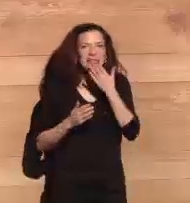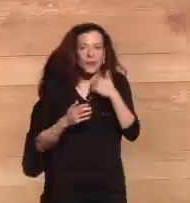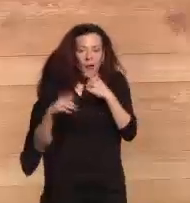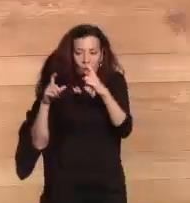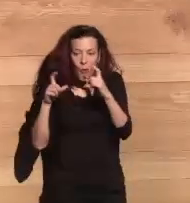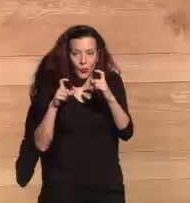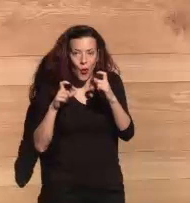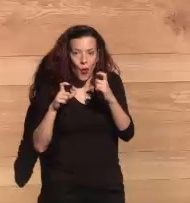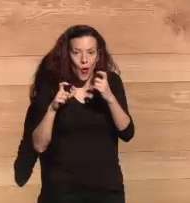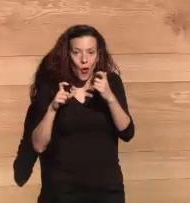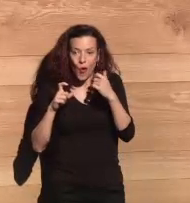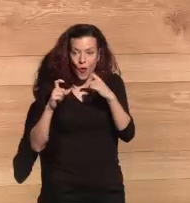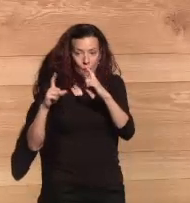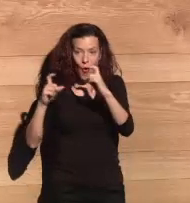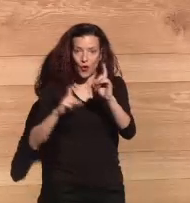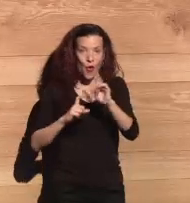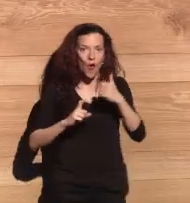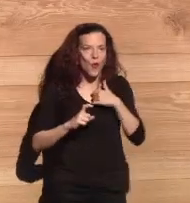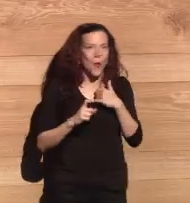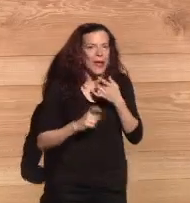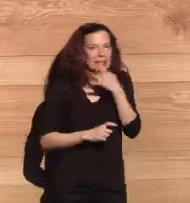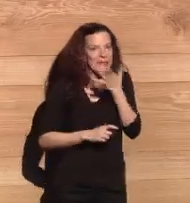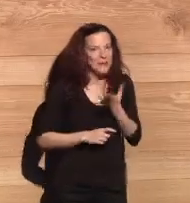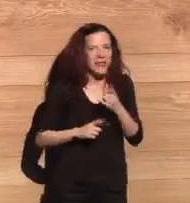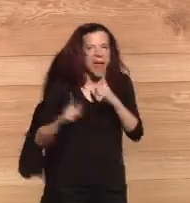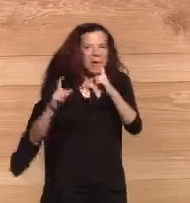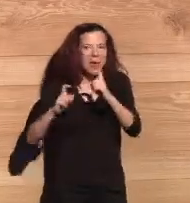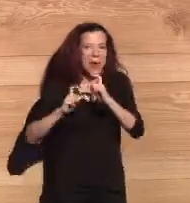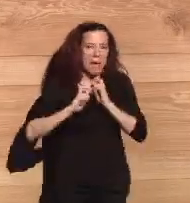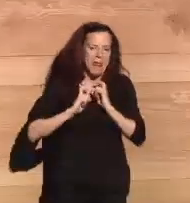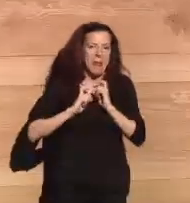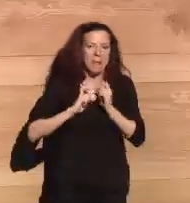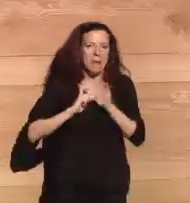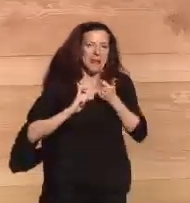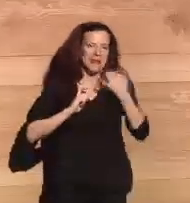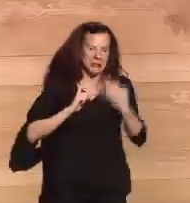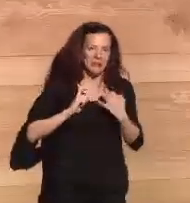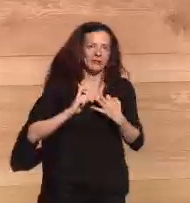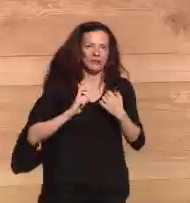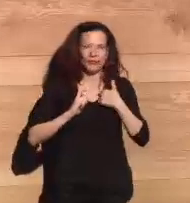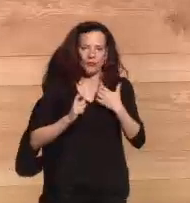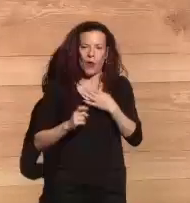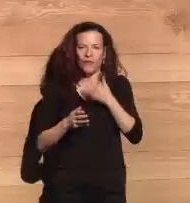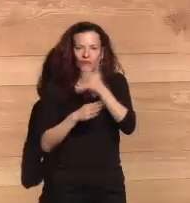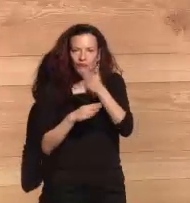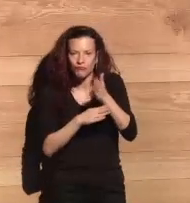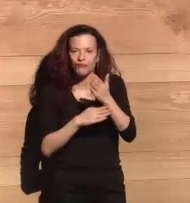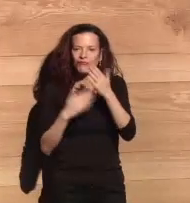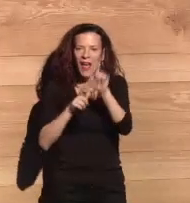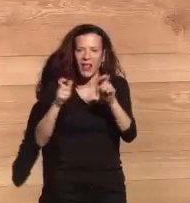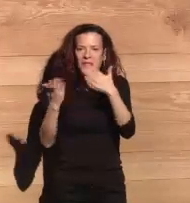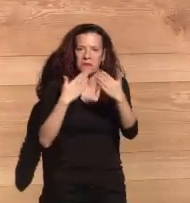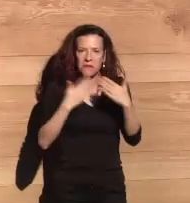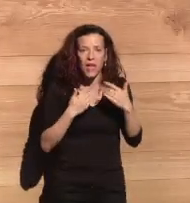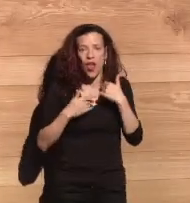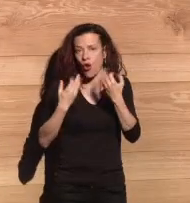es decir, como que soy muy tímida, ¿no? La cámara como que me da un pase, ¿no? De ir a lugares y hablar con gente que normalmente